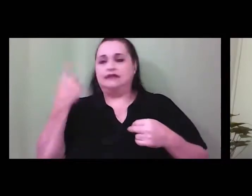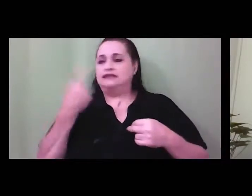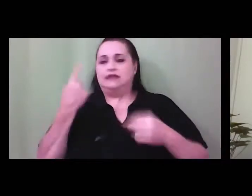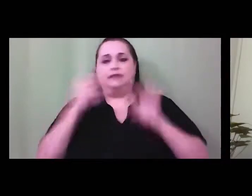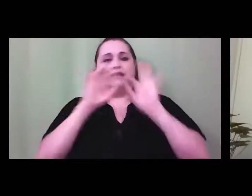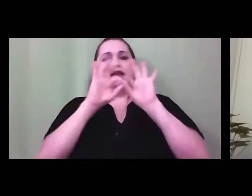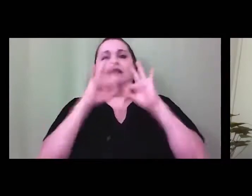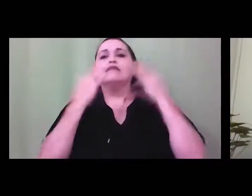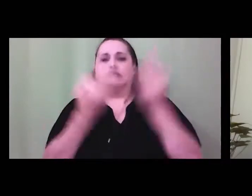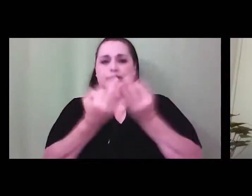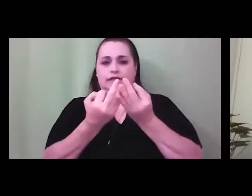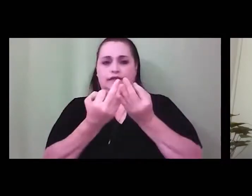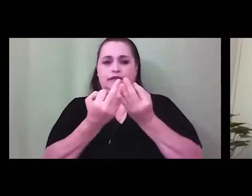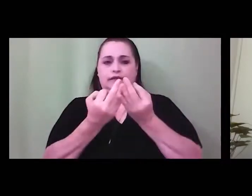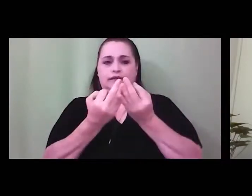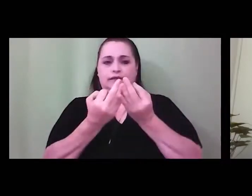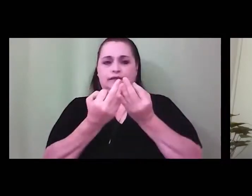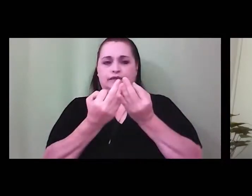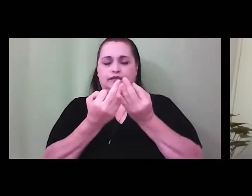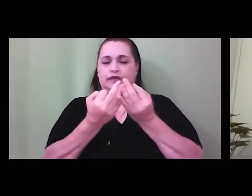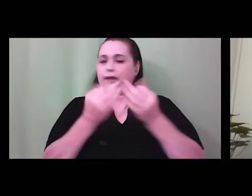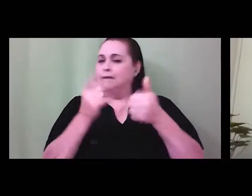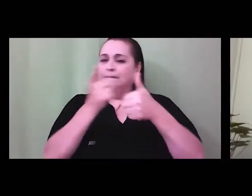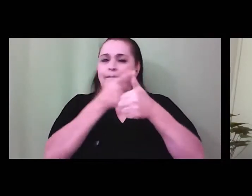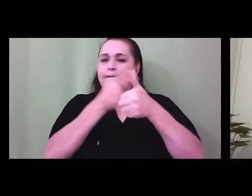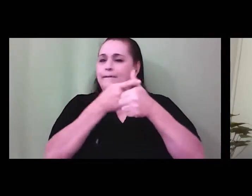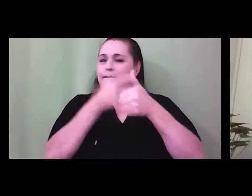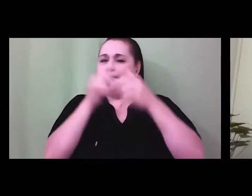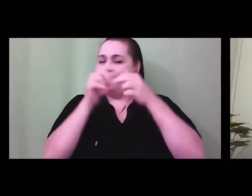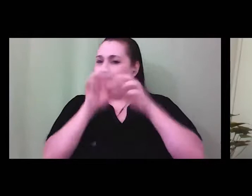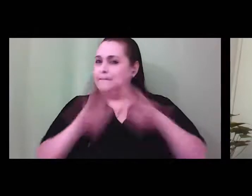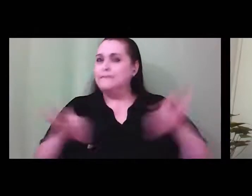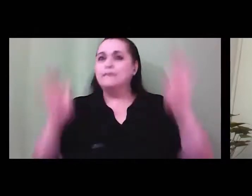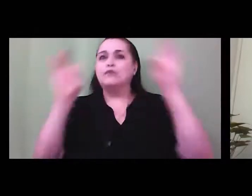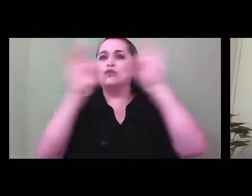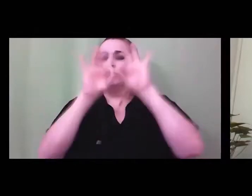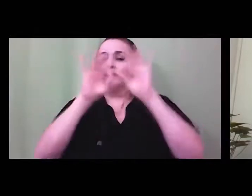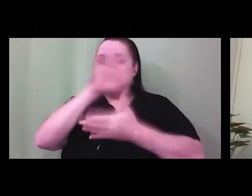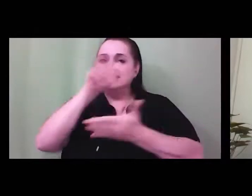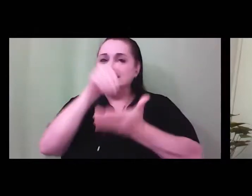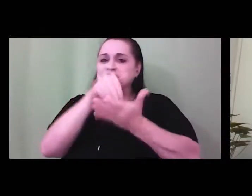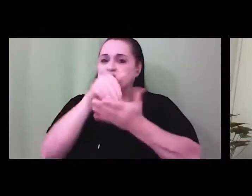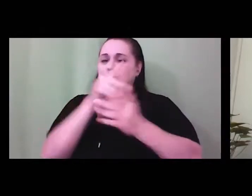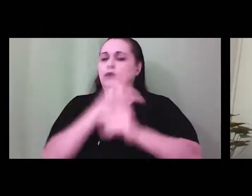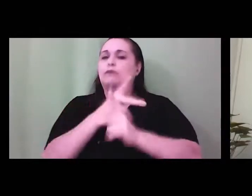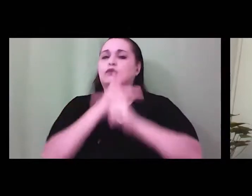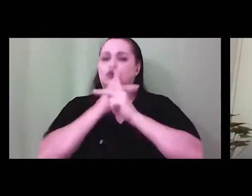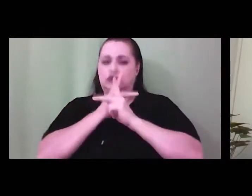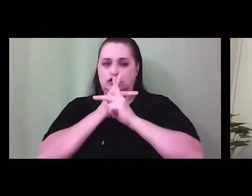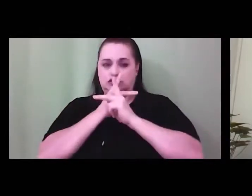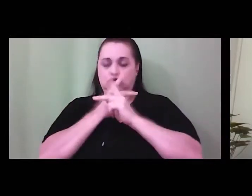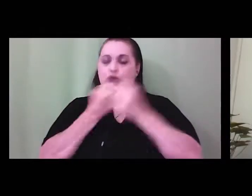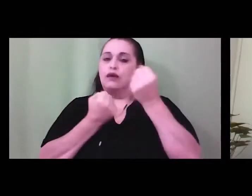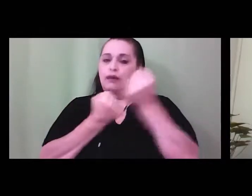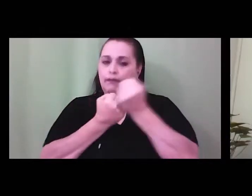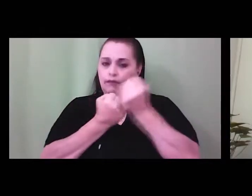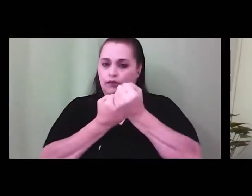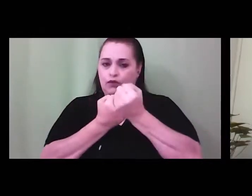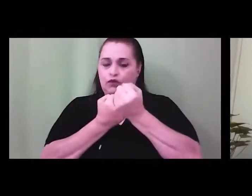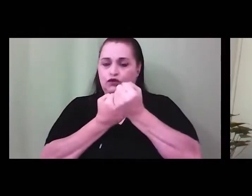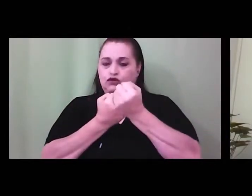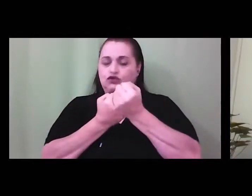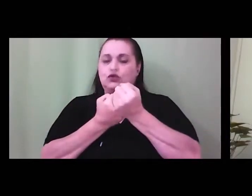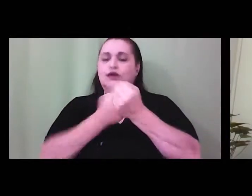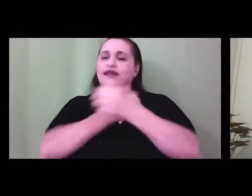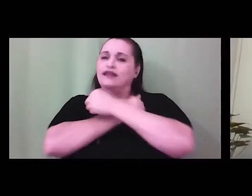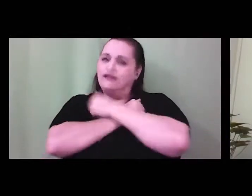familia como el principal centro de protección, de apoyo y de